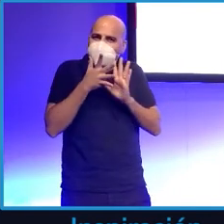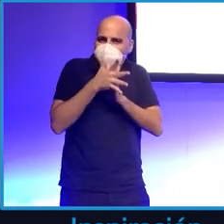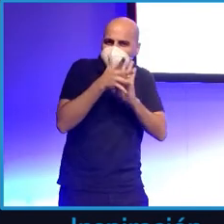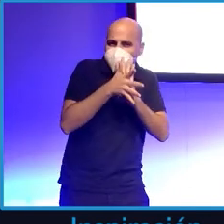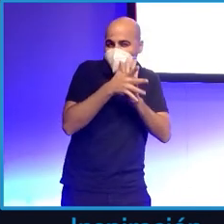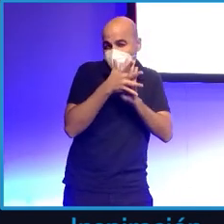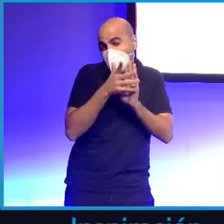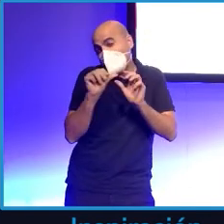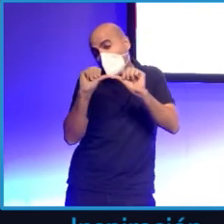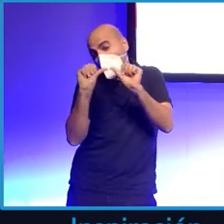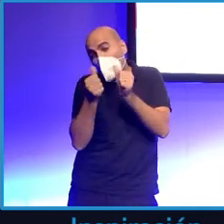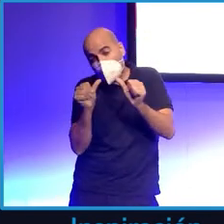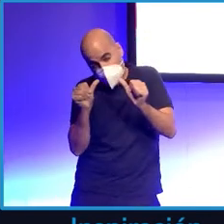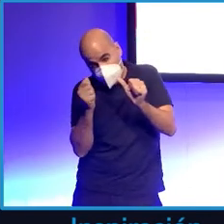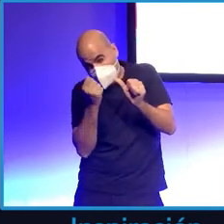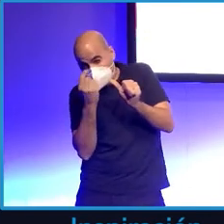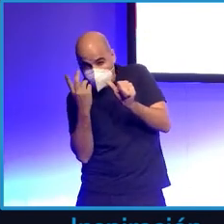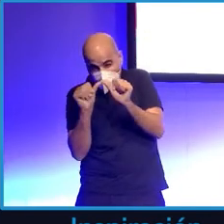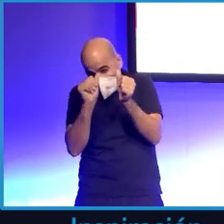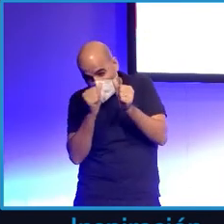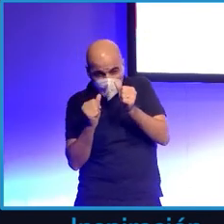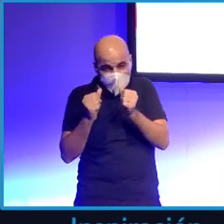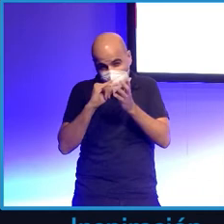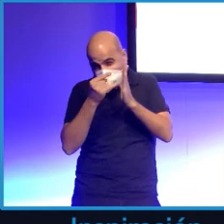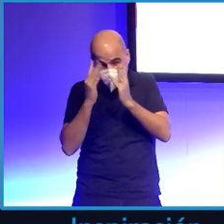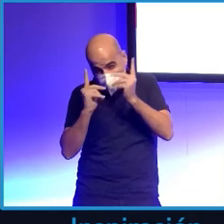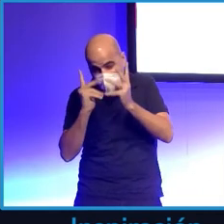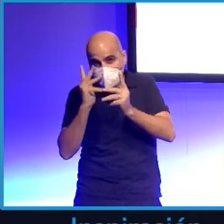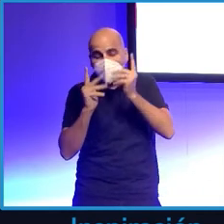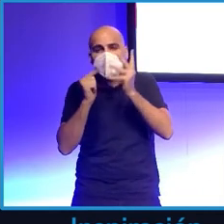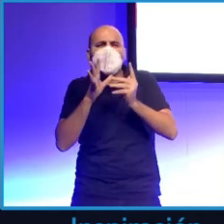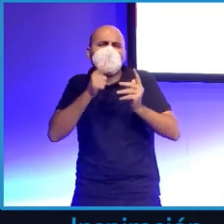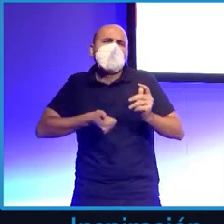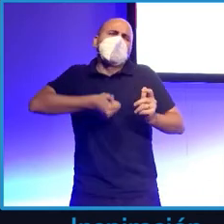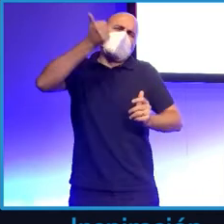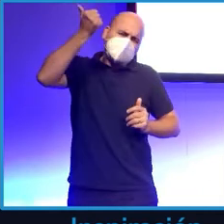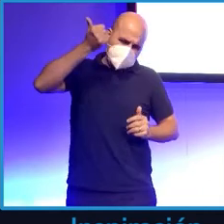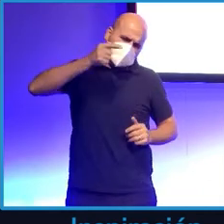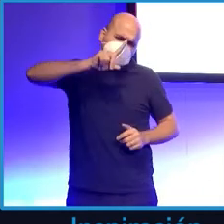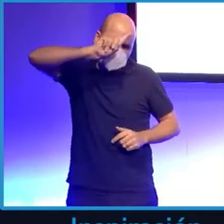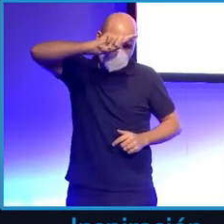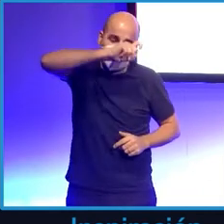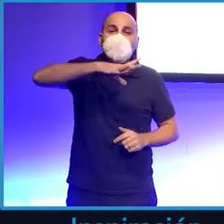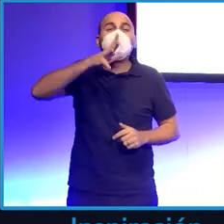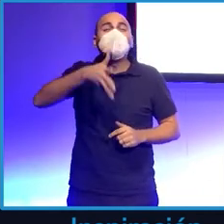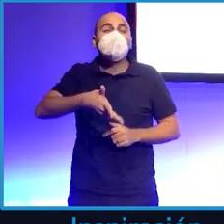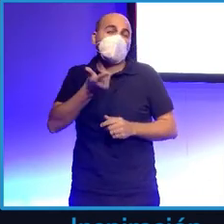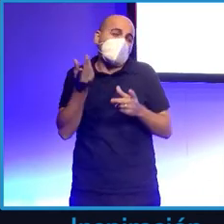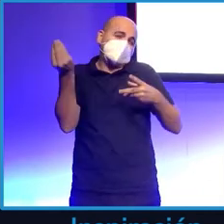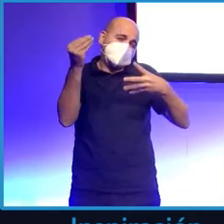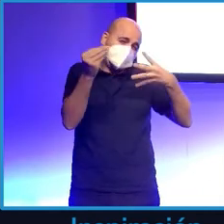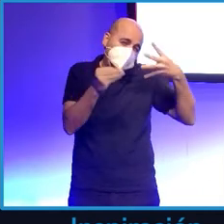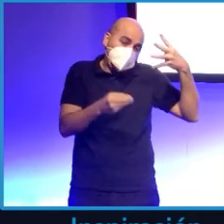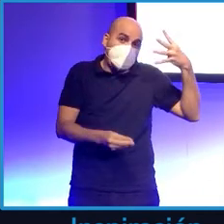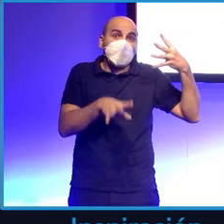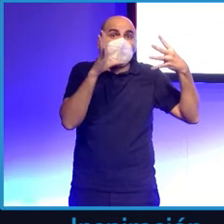para que entendamos ahora es mucho más complejo ha metido muchos más factores porque evidentemente es lo he dicho al principio más caminos